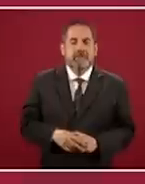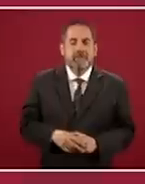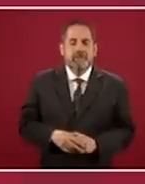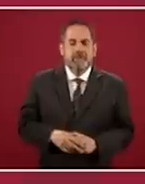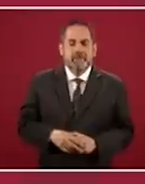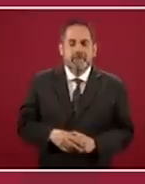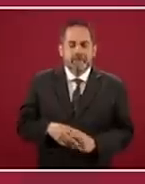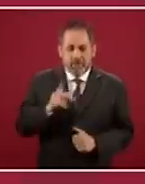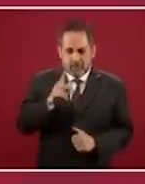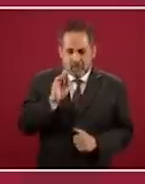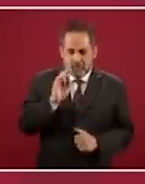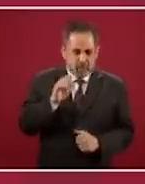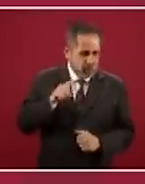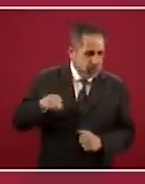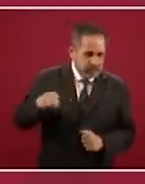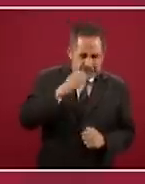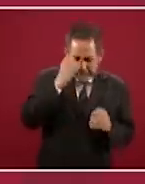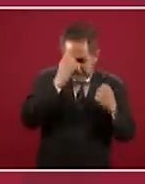Pero hagan un análisis